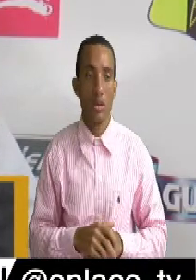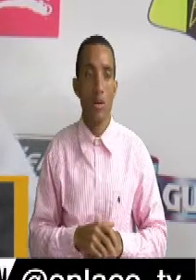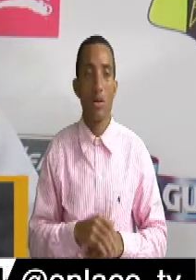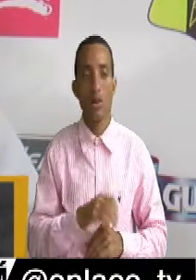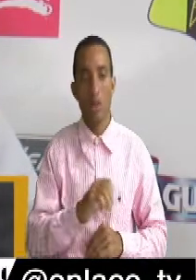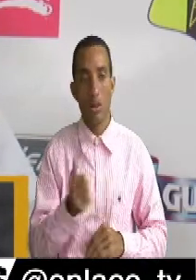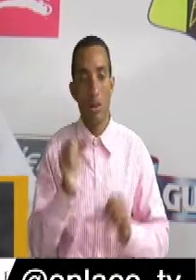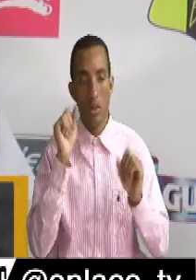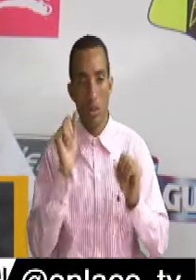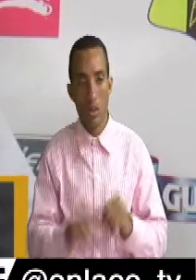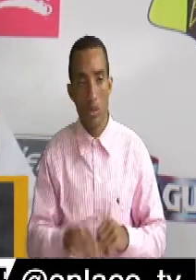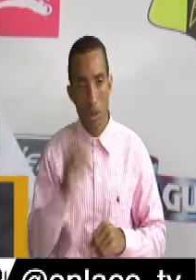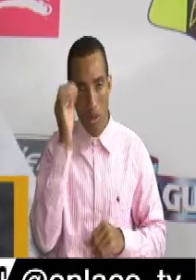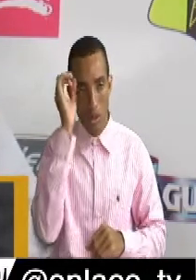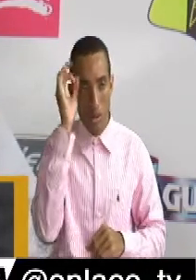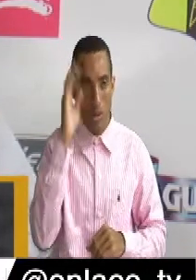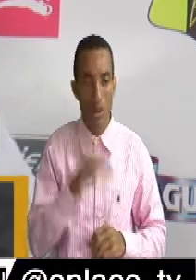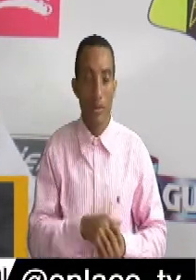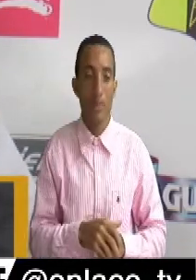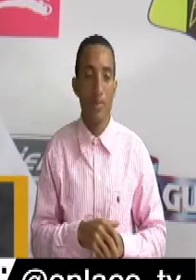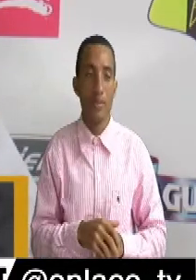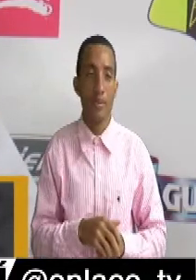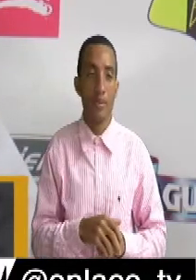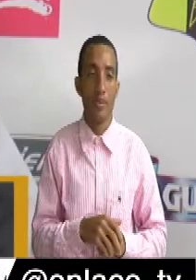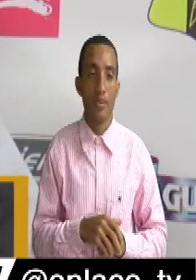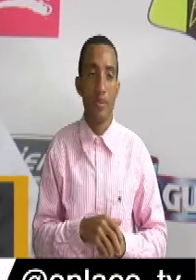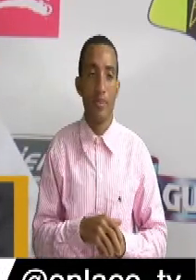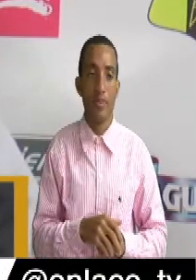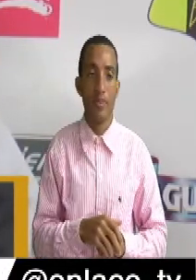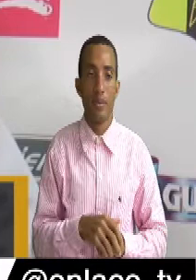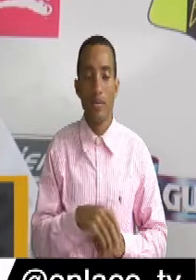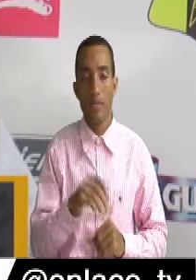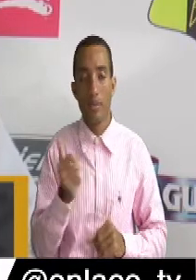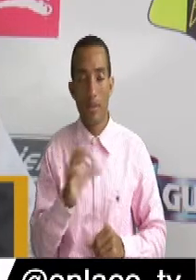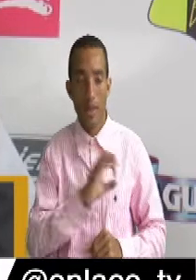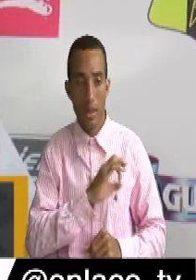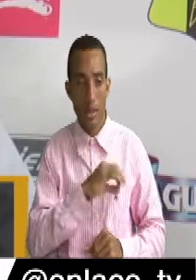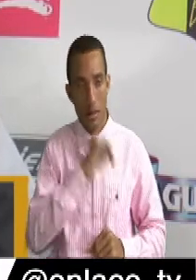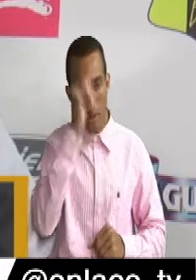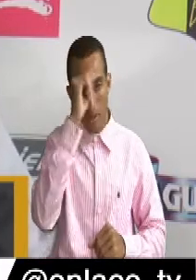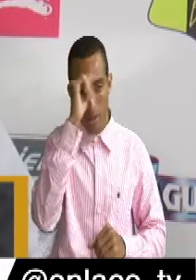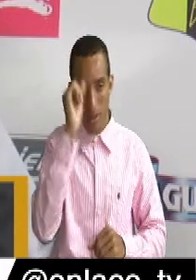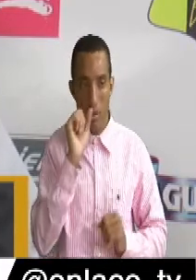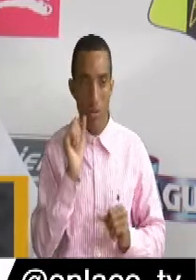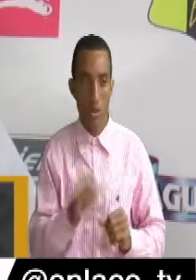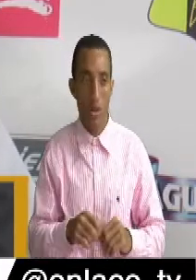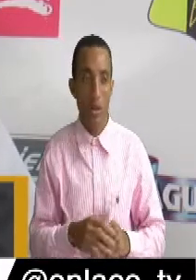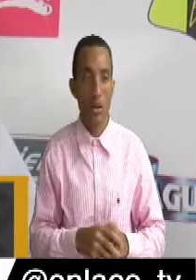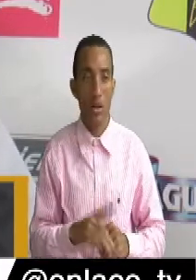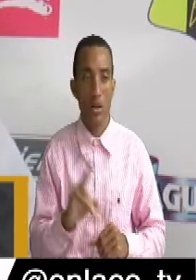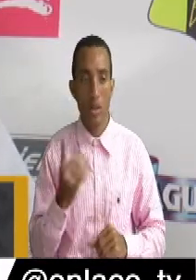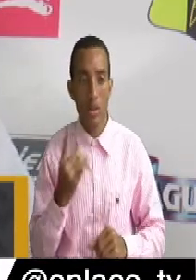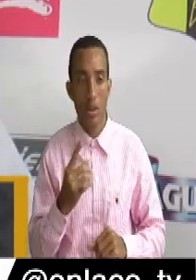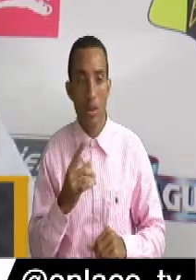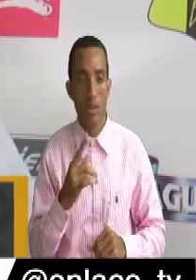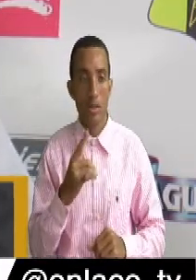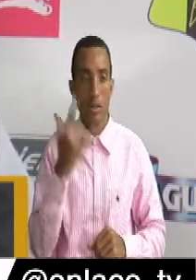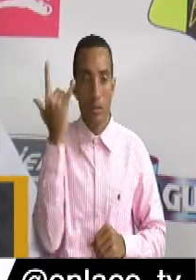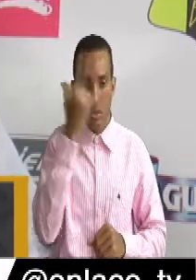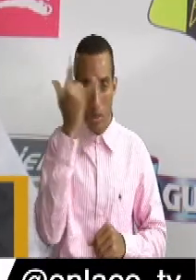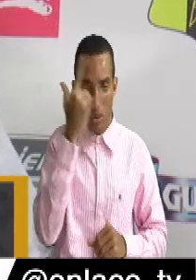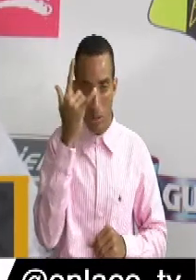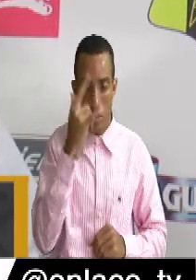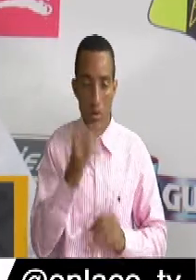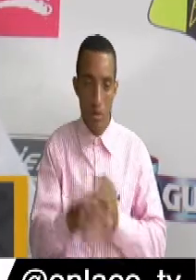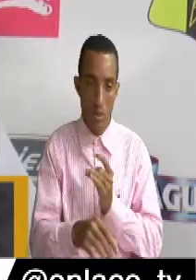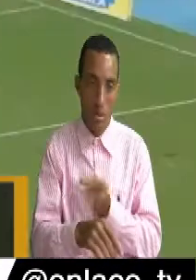estar ahí, quién sabe los resultados cómo estén el fin de semana y podemos estar ahí pegados y si le pegamos a Millonarios creo que vamos a